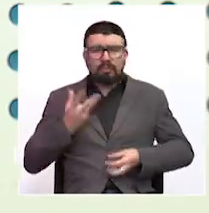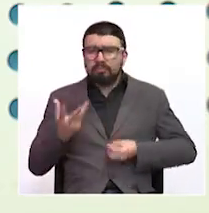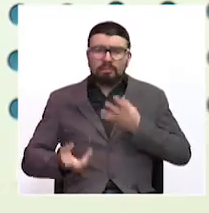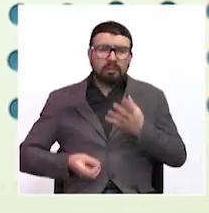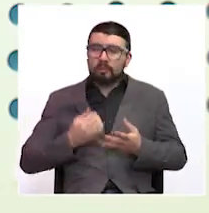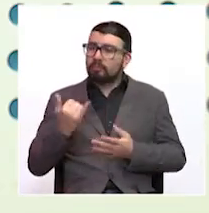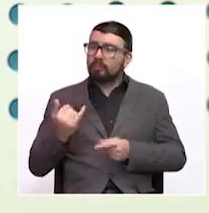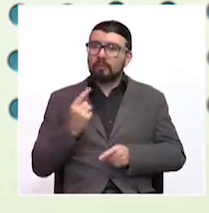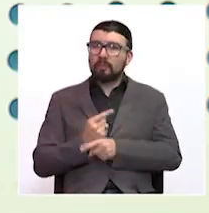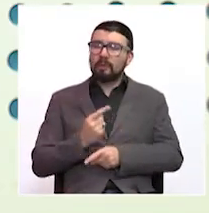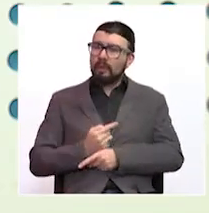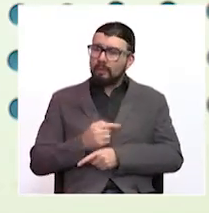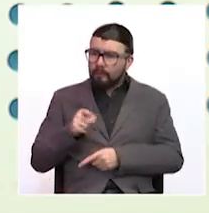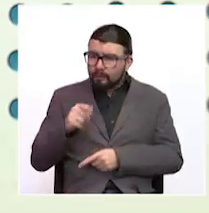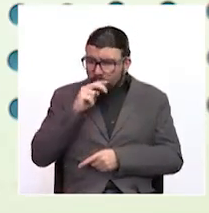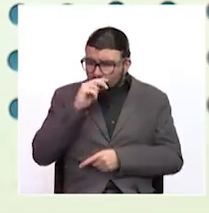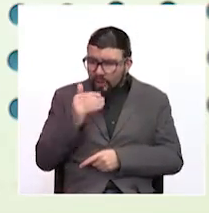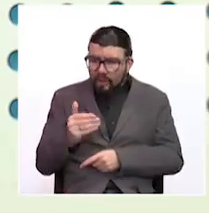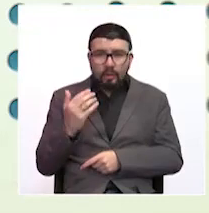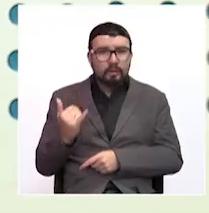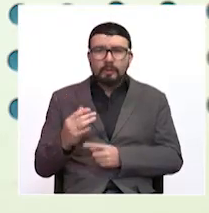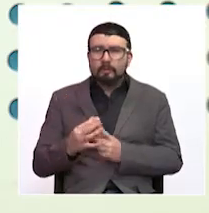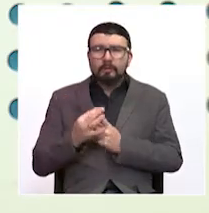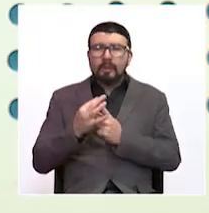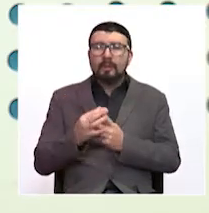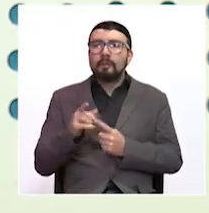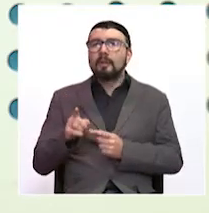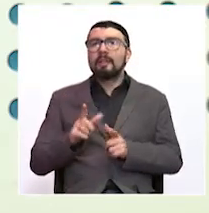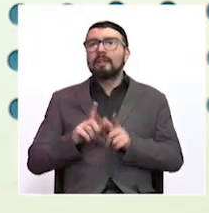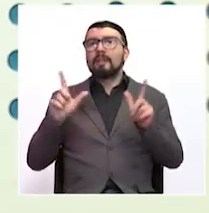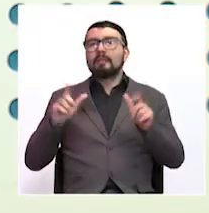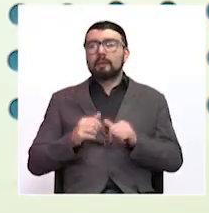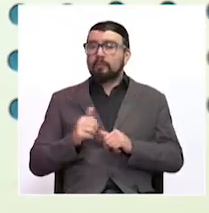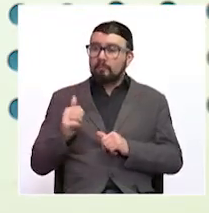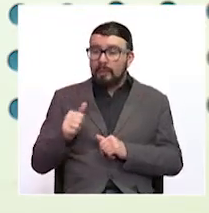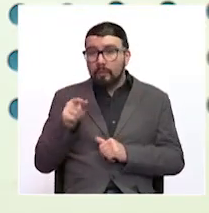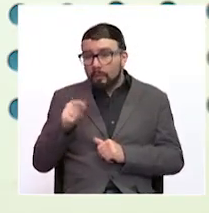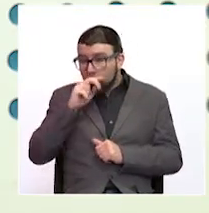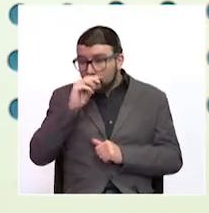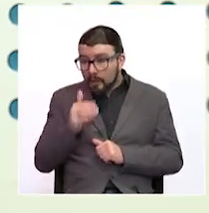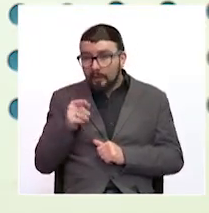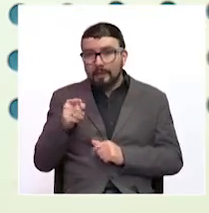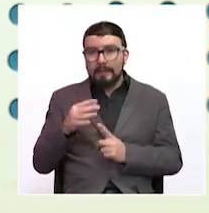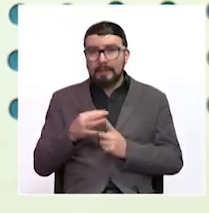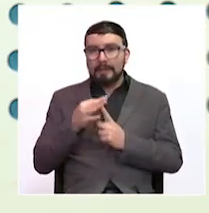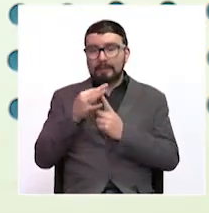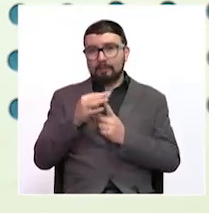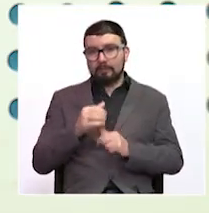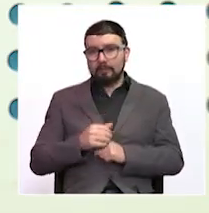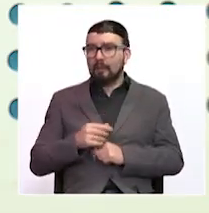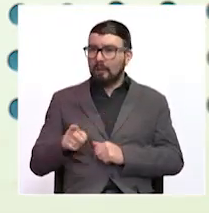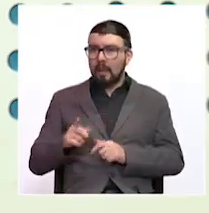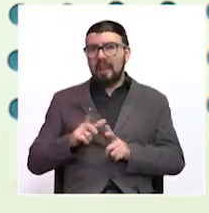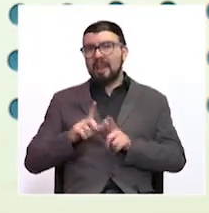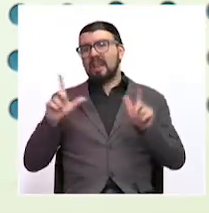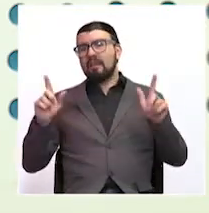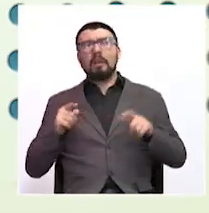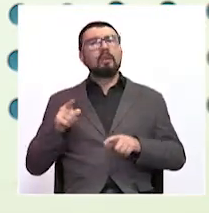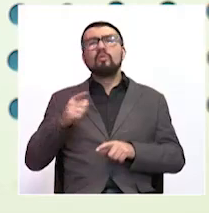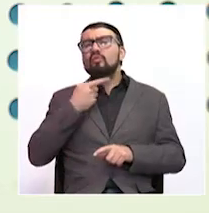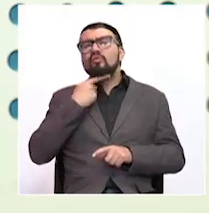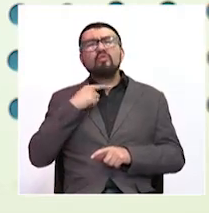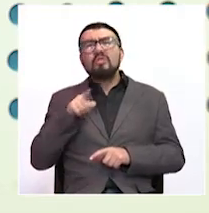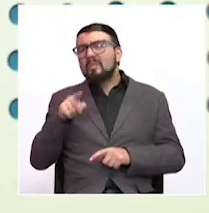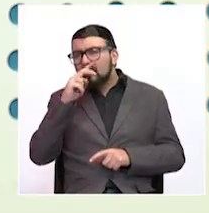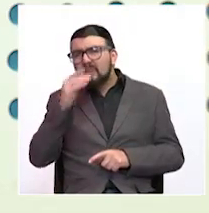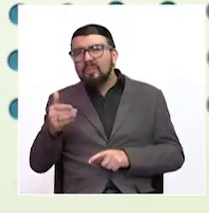niño esencialmente es libre es lo que caracteriza al niño es libre lo que más le gusta es jugar